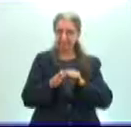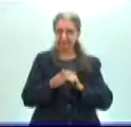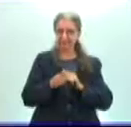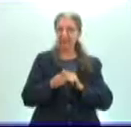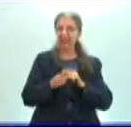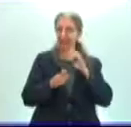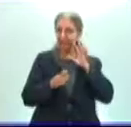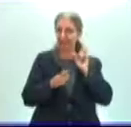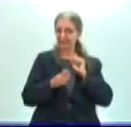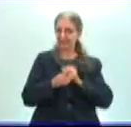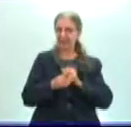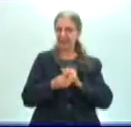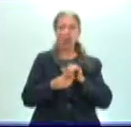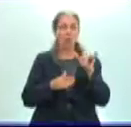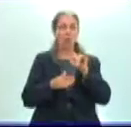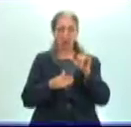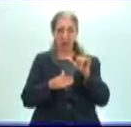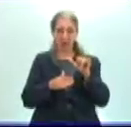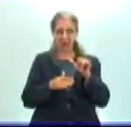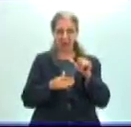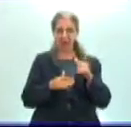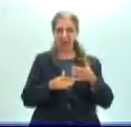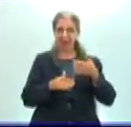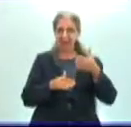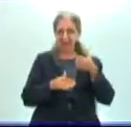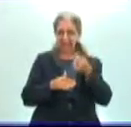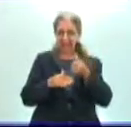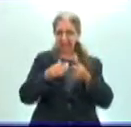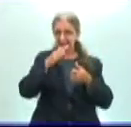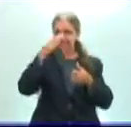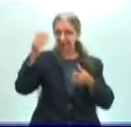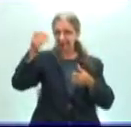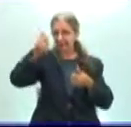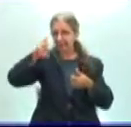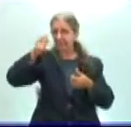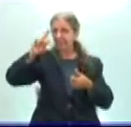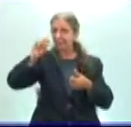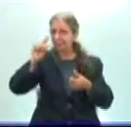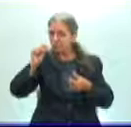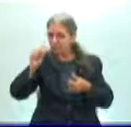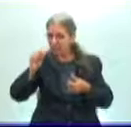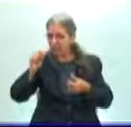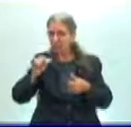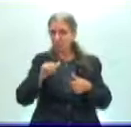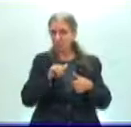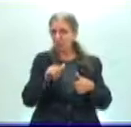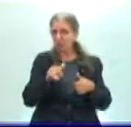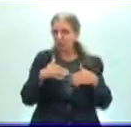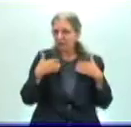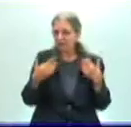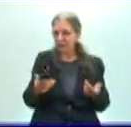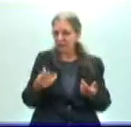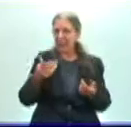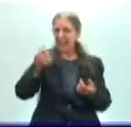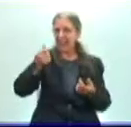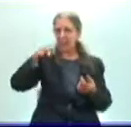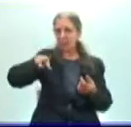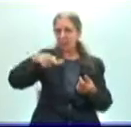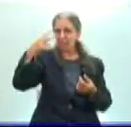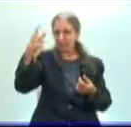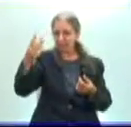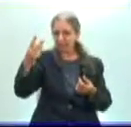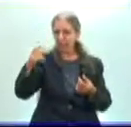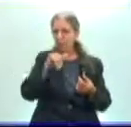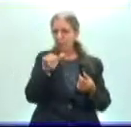el cateto A, tienes la expresión A al cuadrado es igual a C por P.